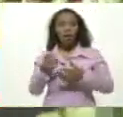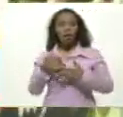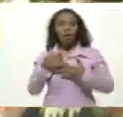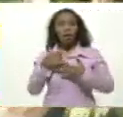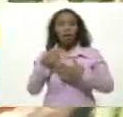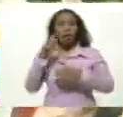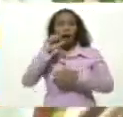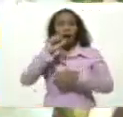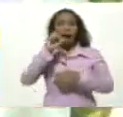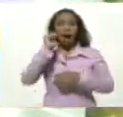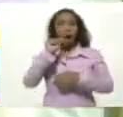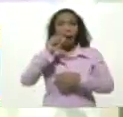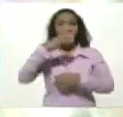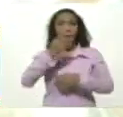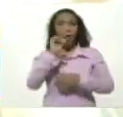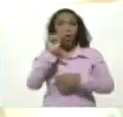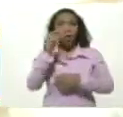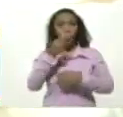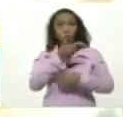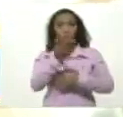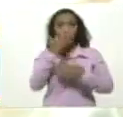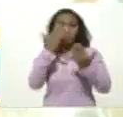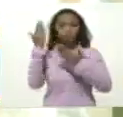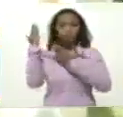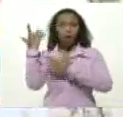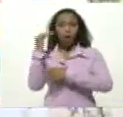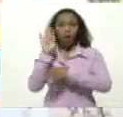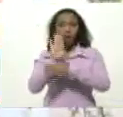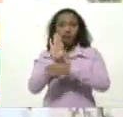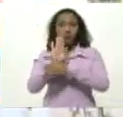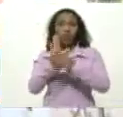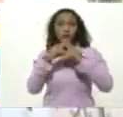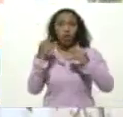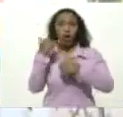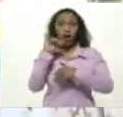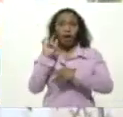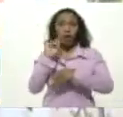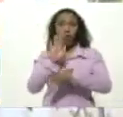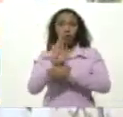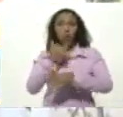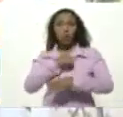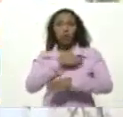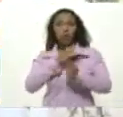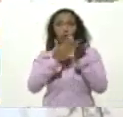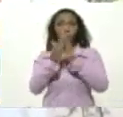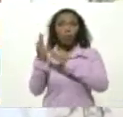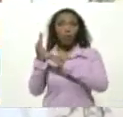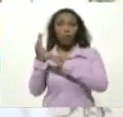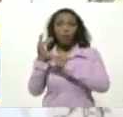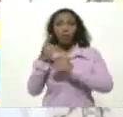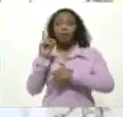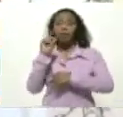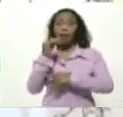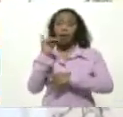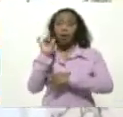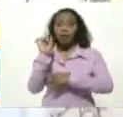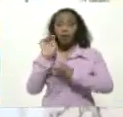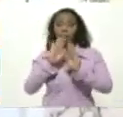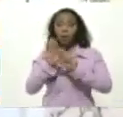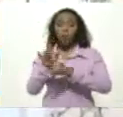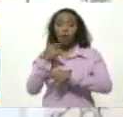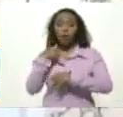apio, tenemos todo lo que usted había, aquí protegemos todo, tenemos protegida nuestras comunidades, que también ellos aportan